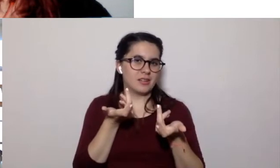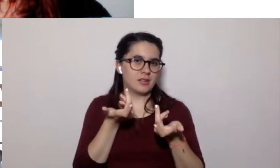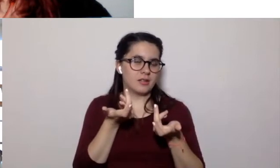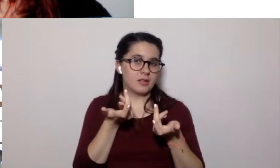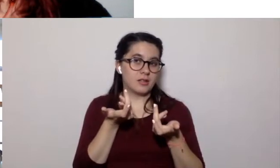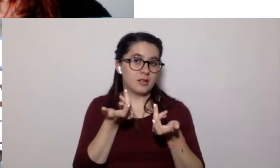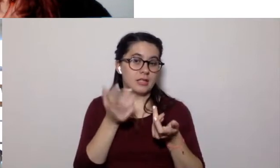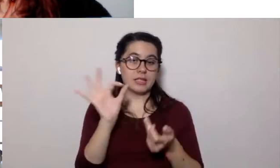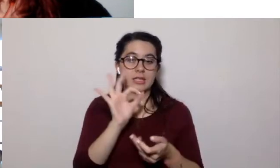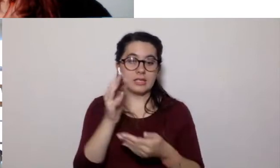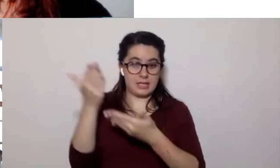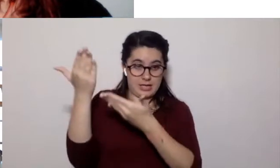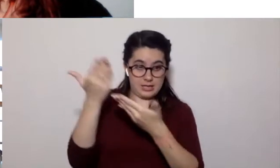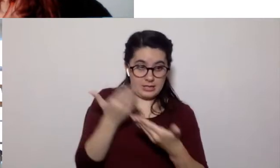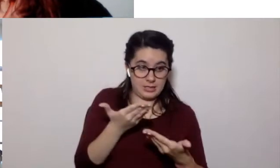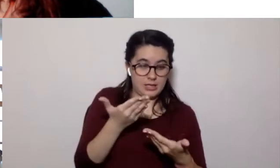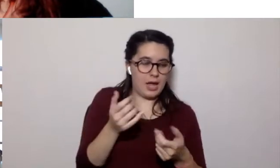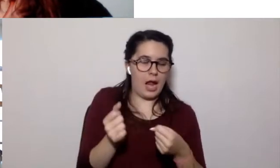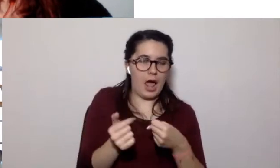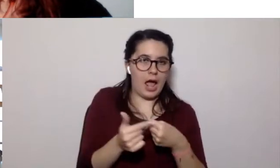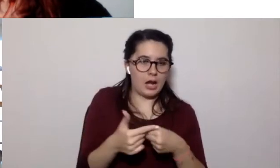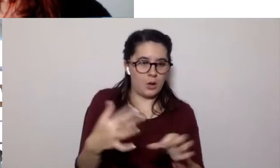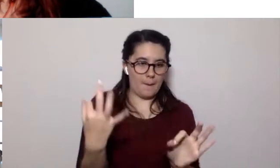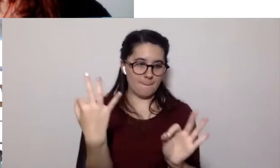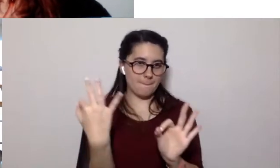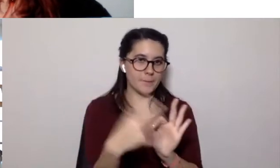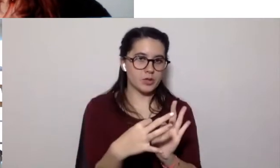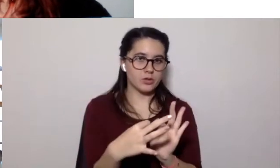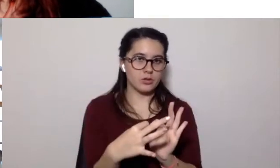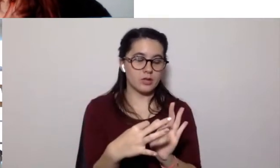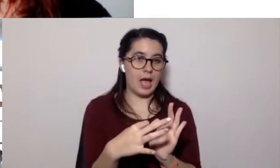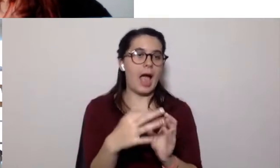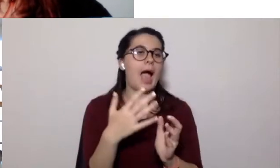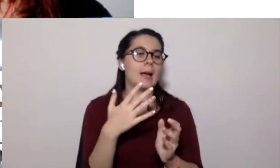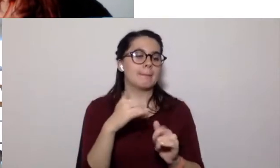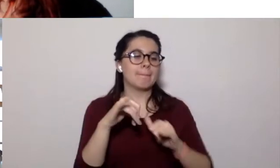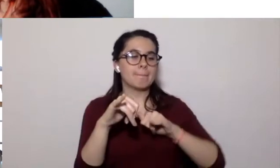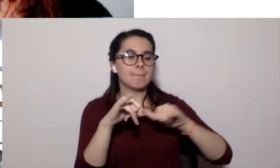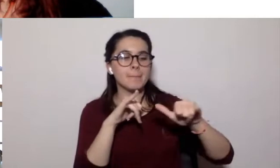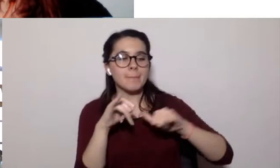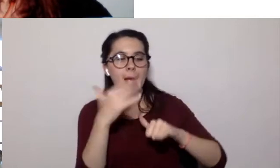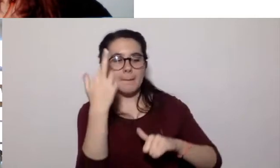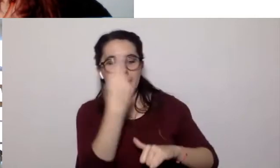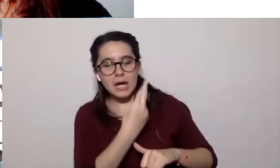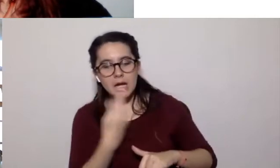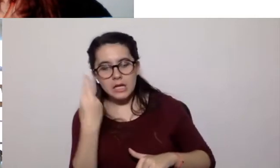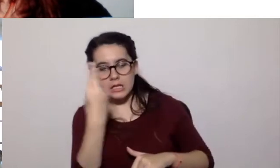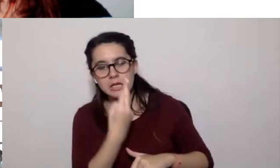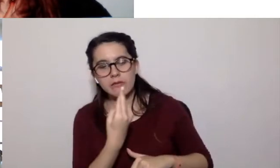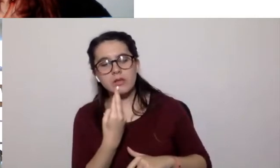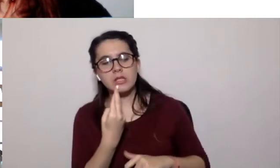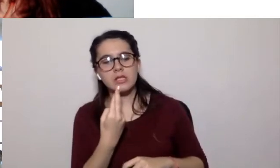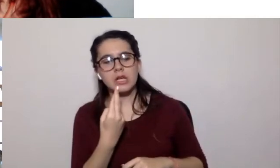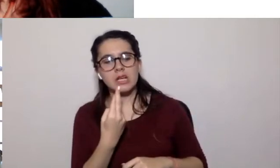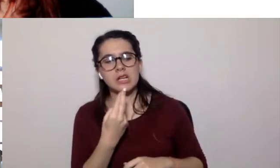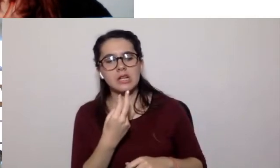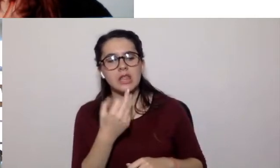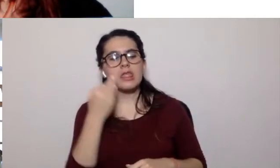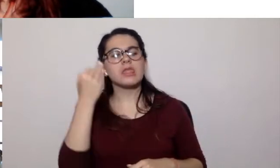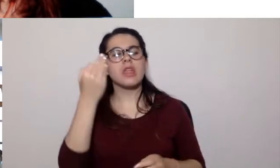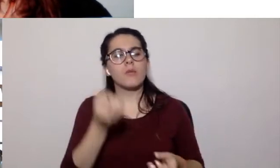súper puntual a esto, puedo ver el Waze para ver cuánto tiempo me voy a tardar, puedo salir